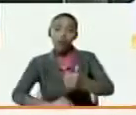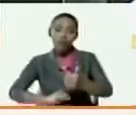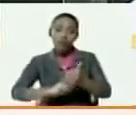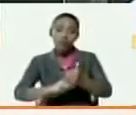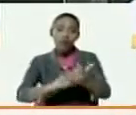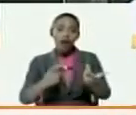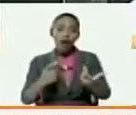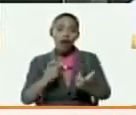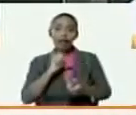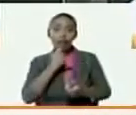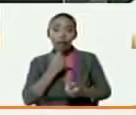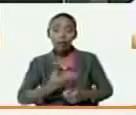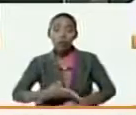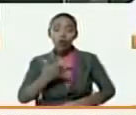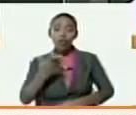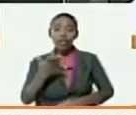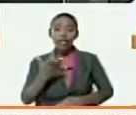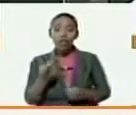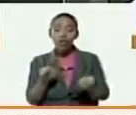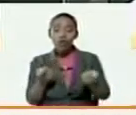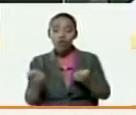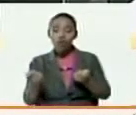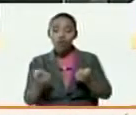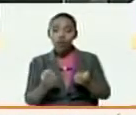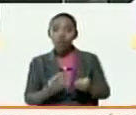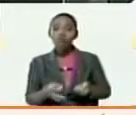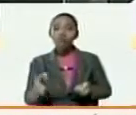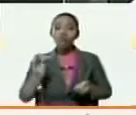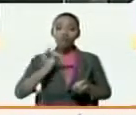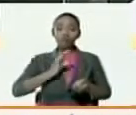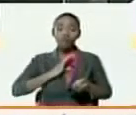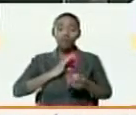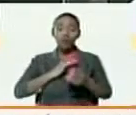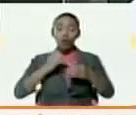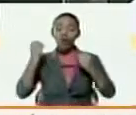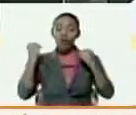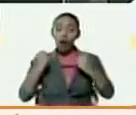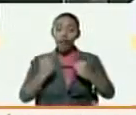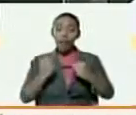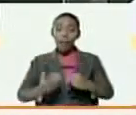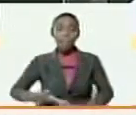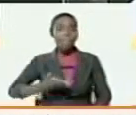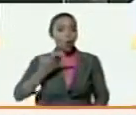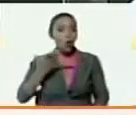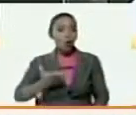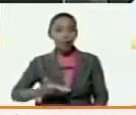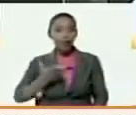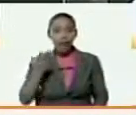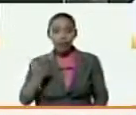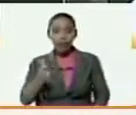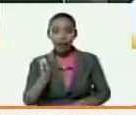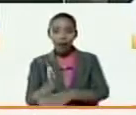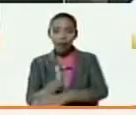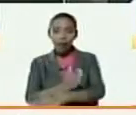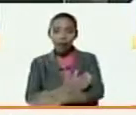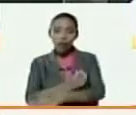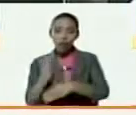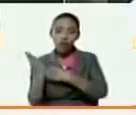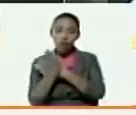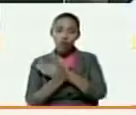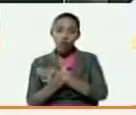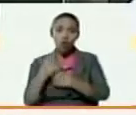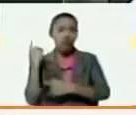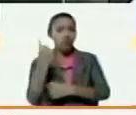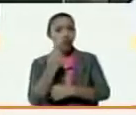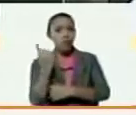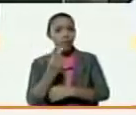clave en el manejo de las enfermedades respiratorias agudas es fundamentalmente la prevención no solamente para el caso de